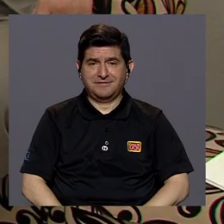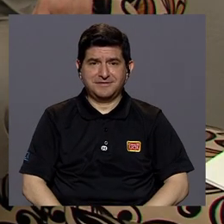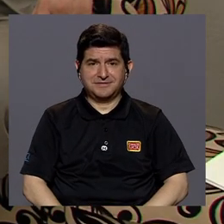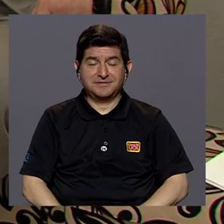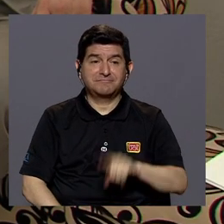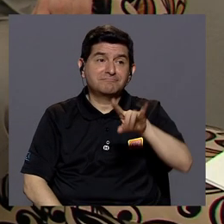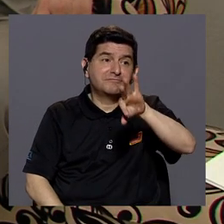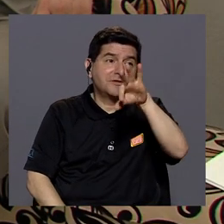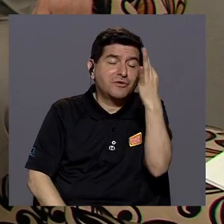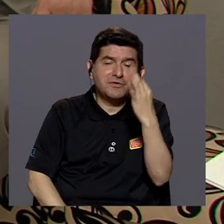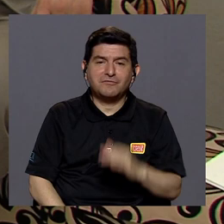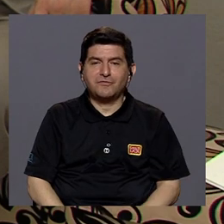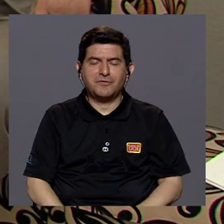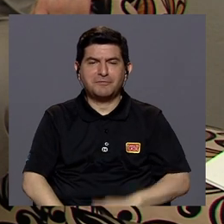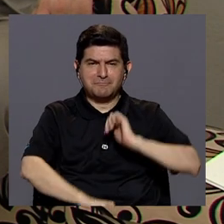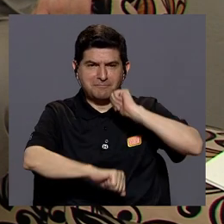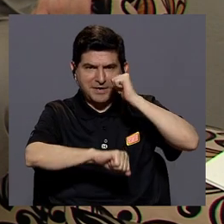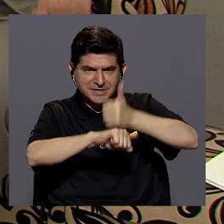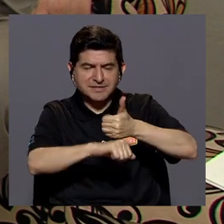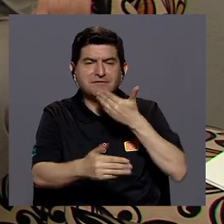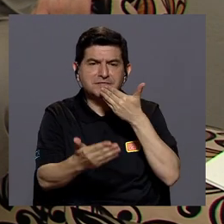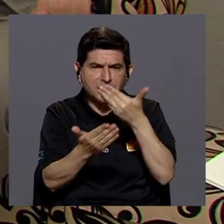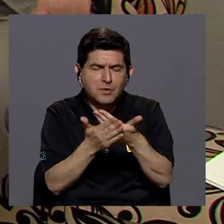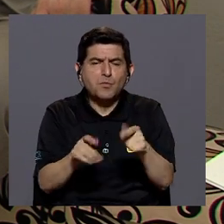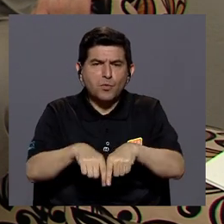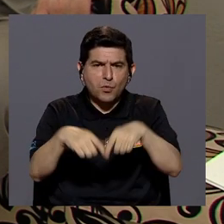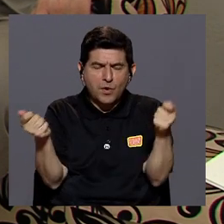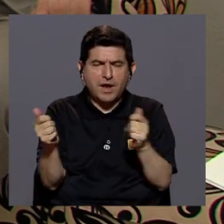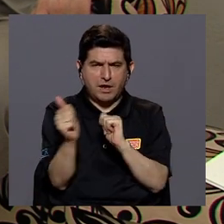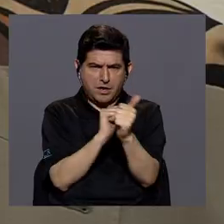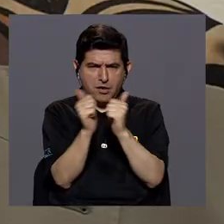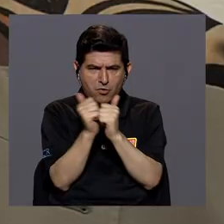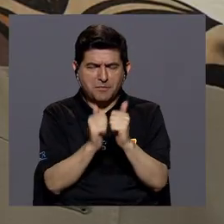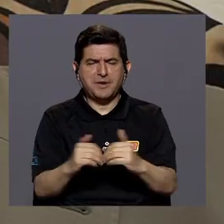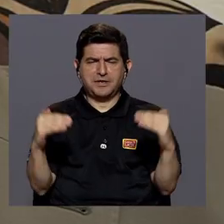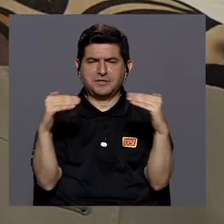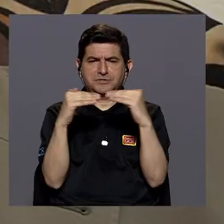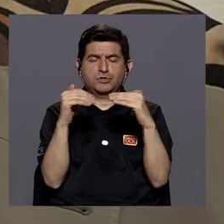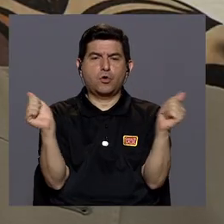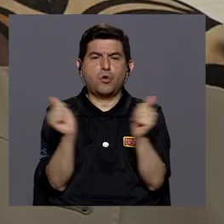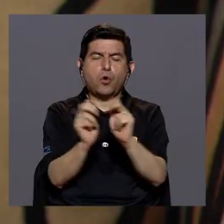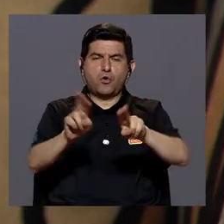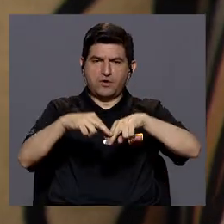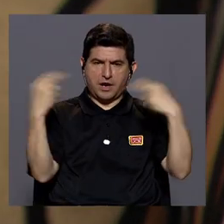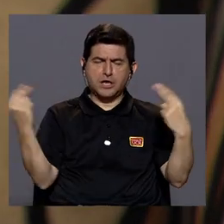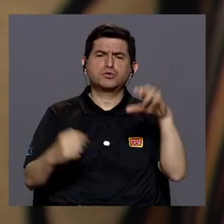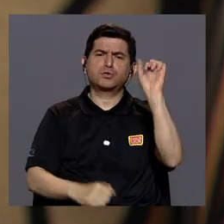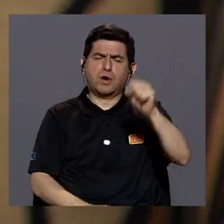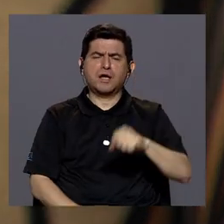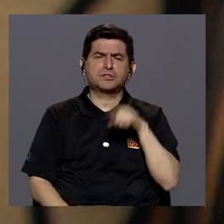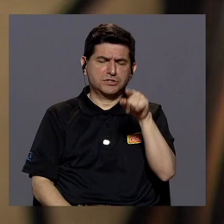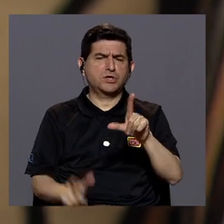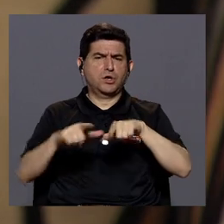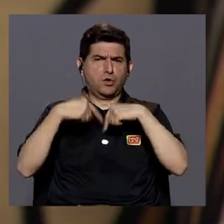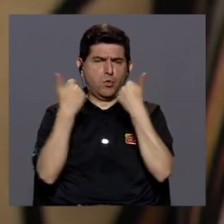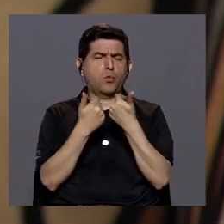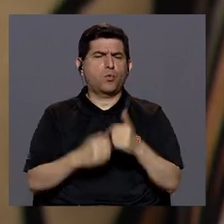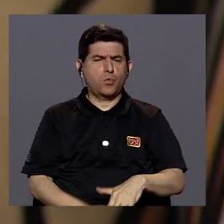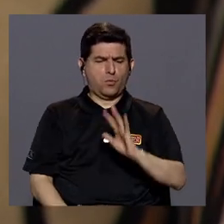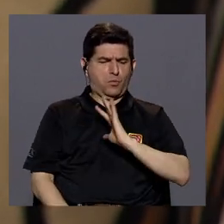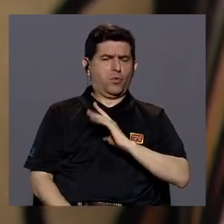algún modo marcaban un muy buen periodismo y que competían tú a tú con la Nación. Había un elenco de lujo ahí,